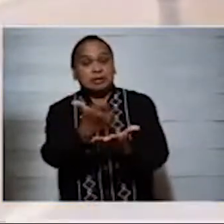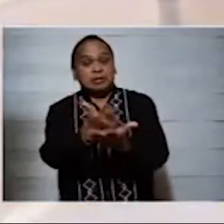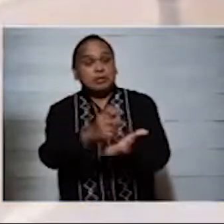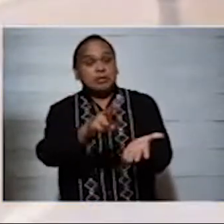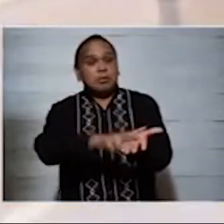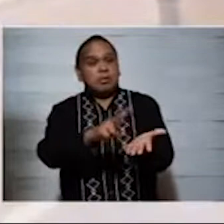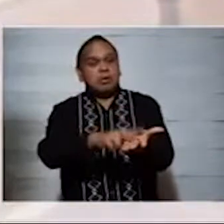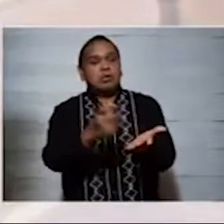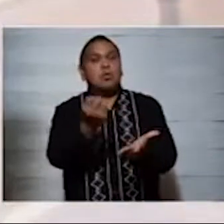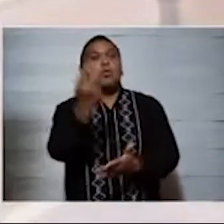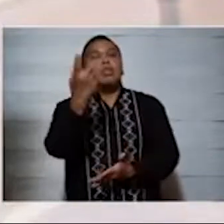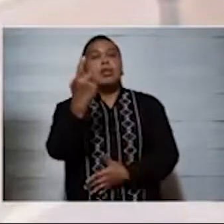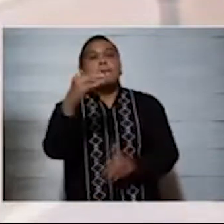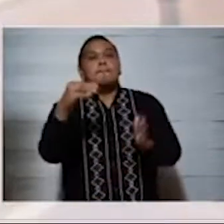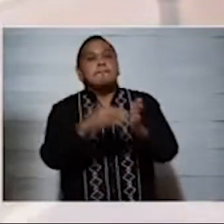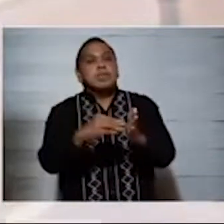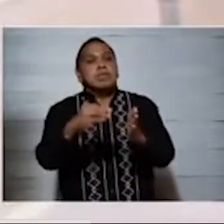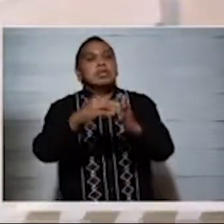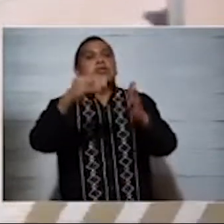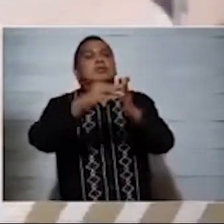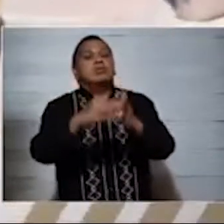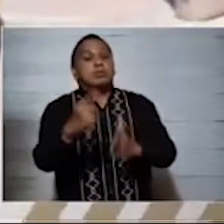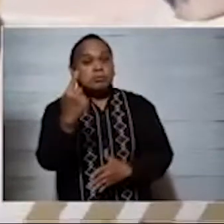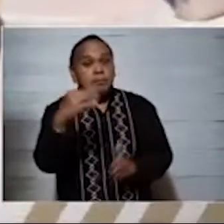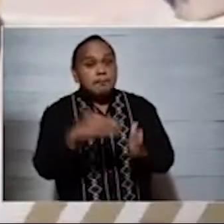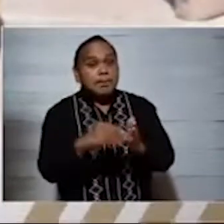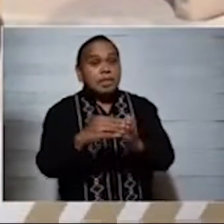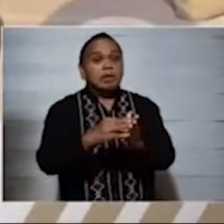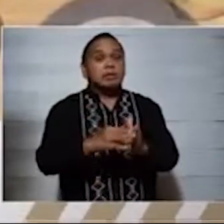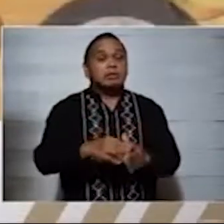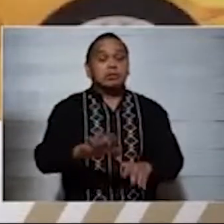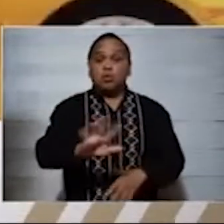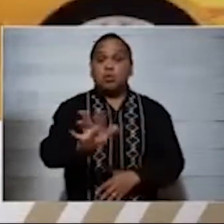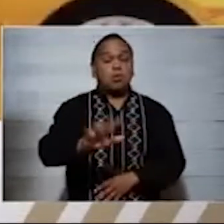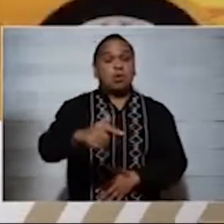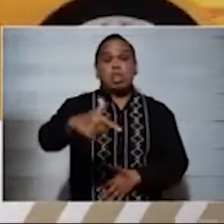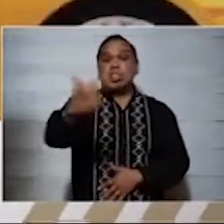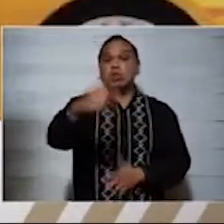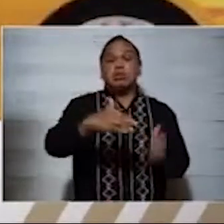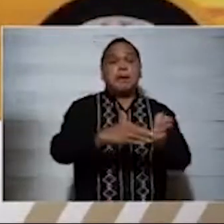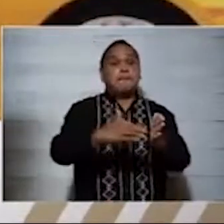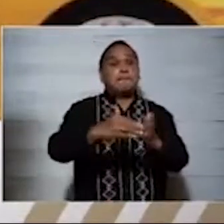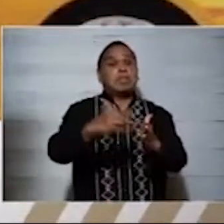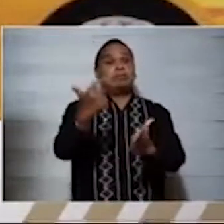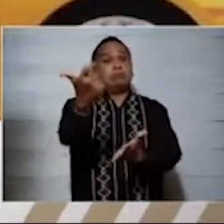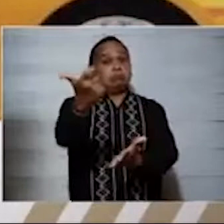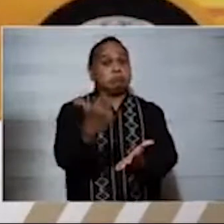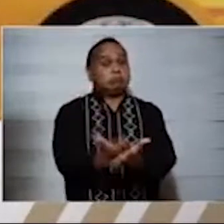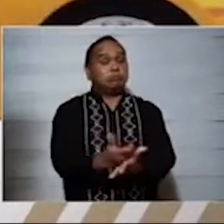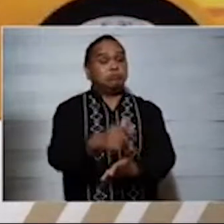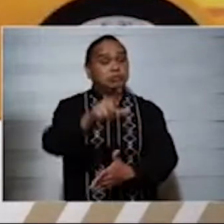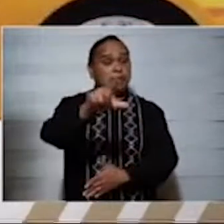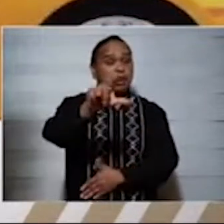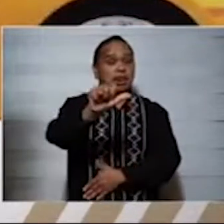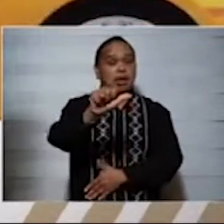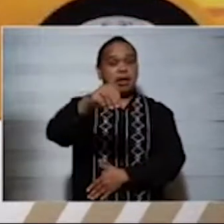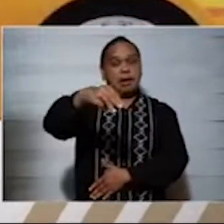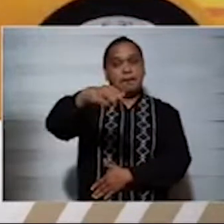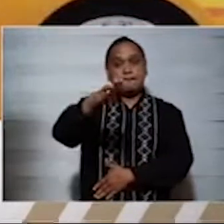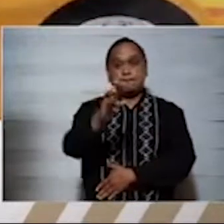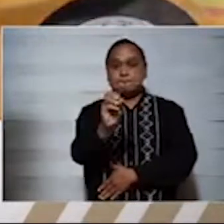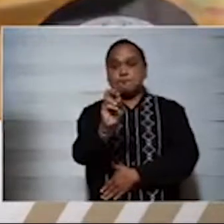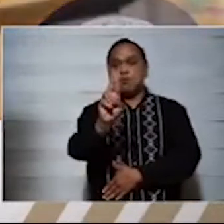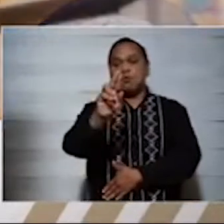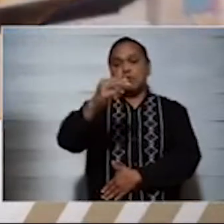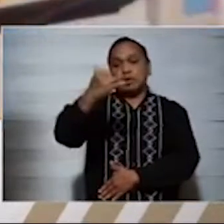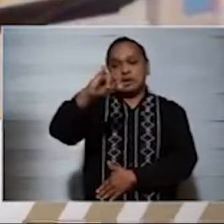como un millón de pesos. Un millón, papito, vale como 12 millones de pesos. Es un Lamborghini, ¿no? Entonces,